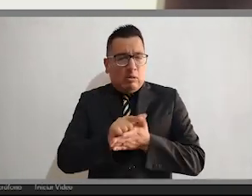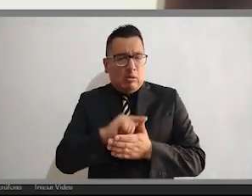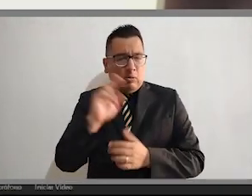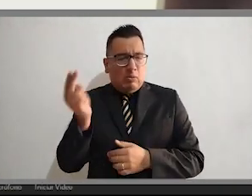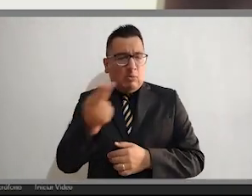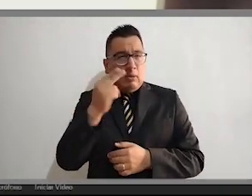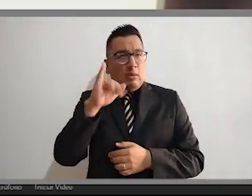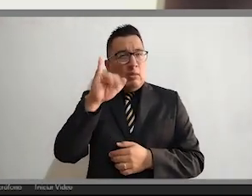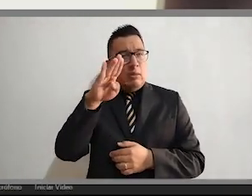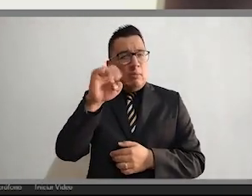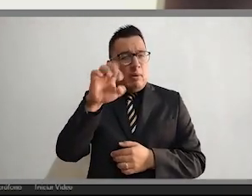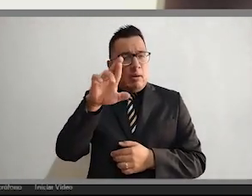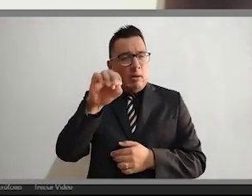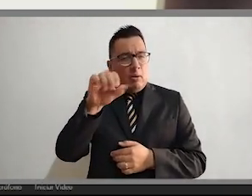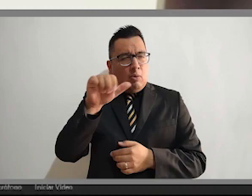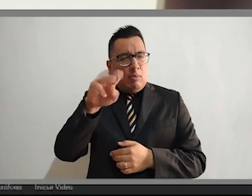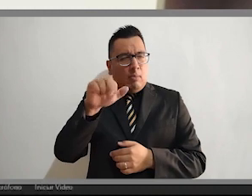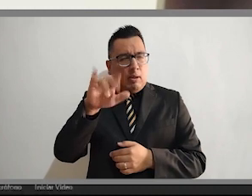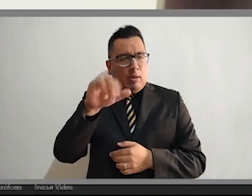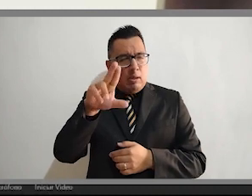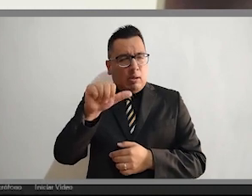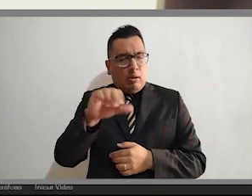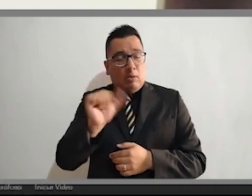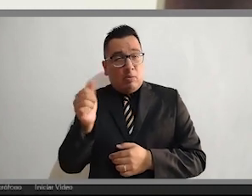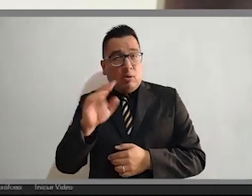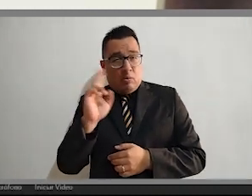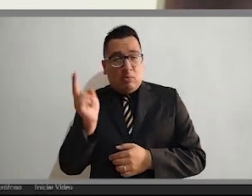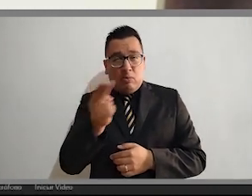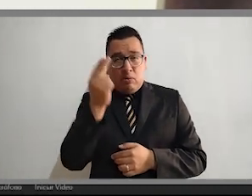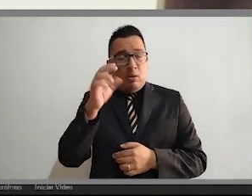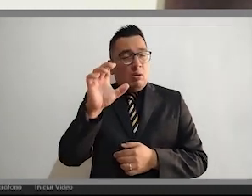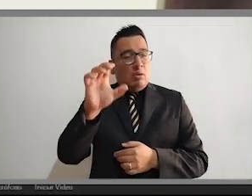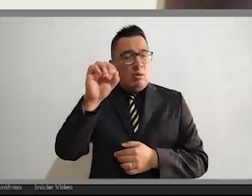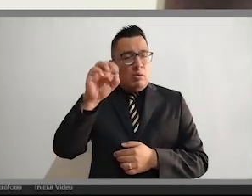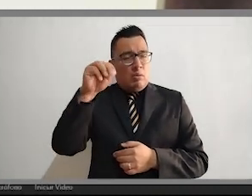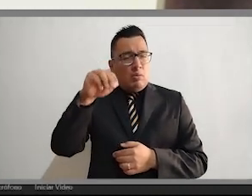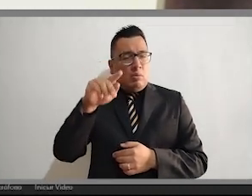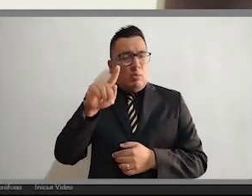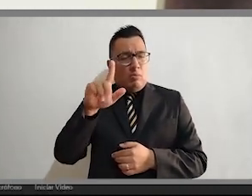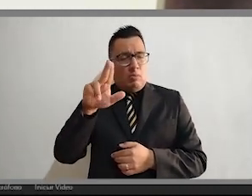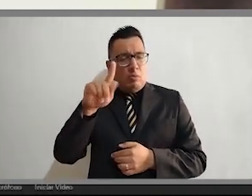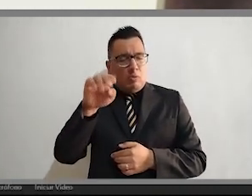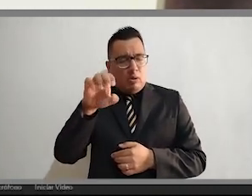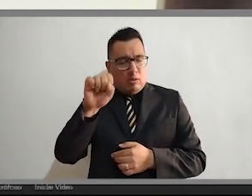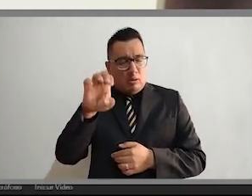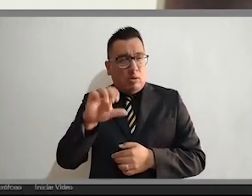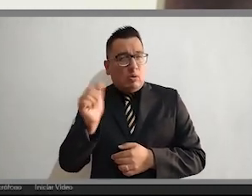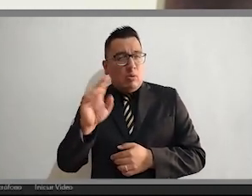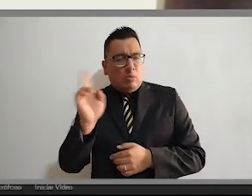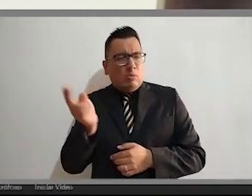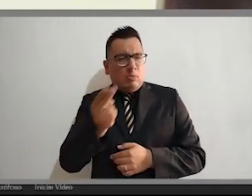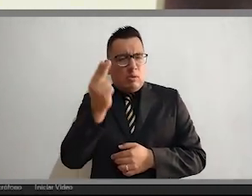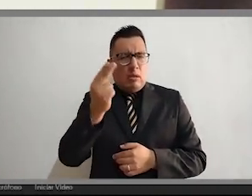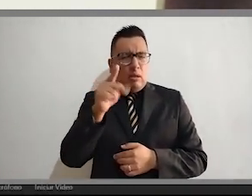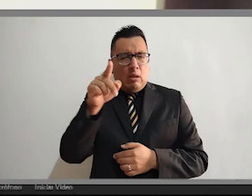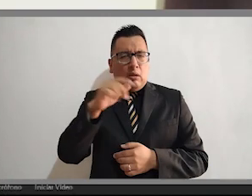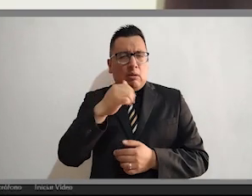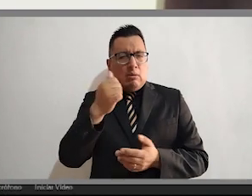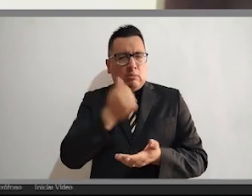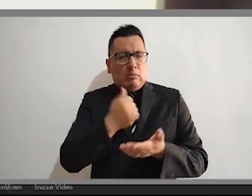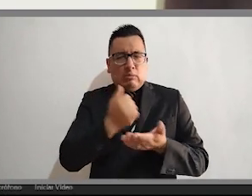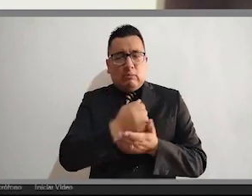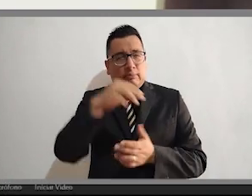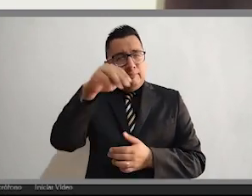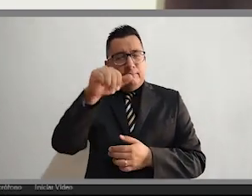Universidad Iberoamericana, la Universidad Complutense y el Centro de Estudios Constitucionales y Políticos de Madrid.